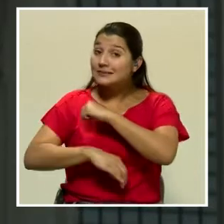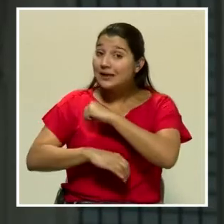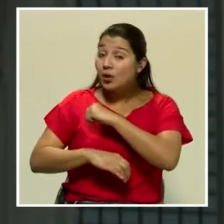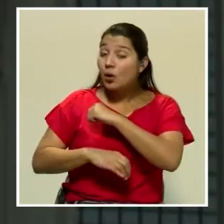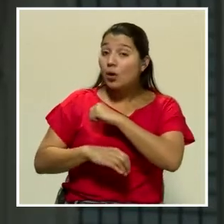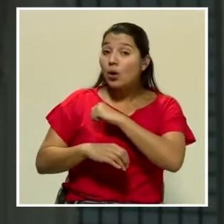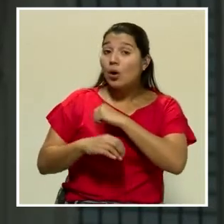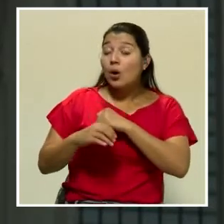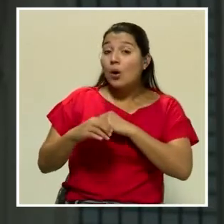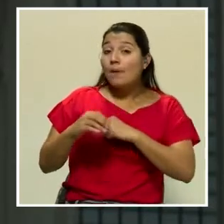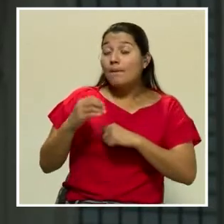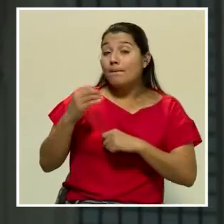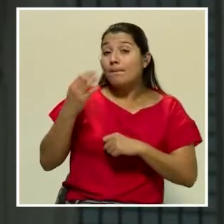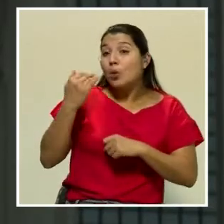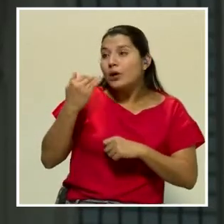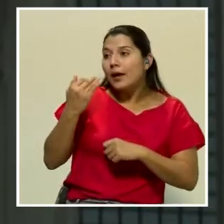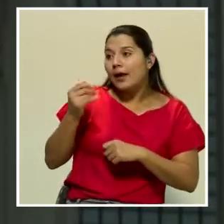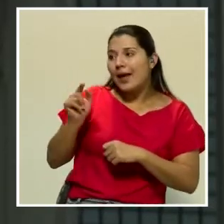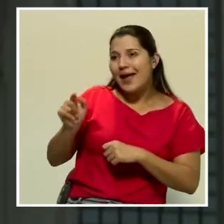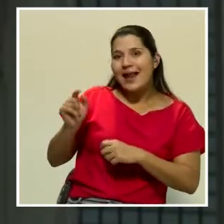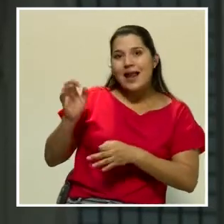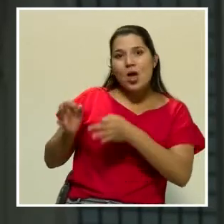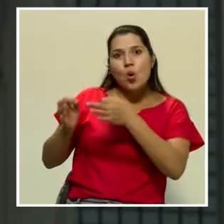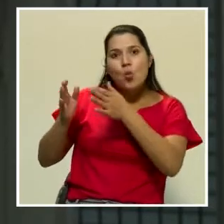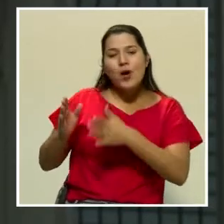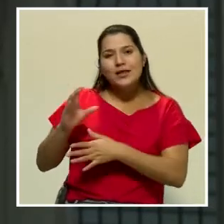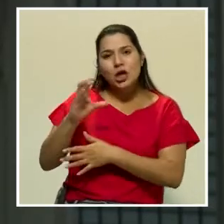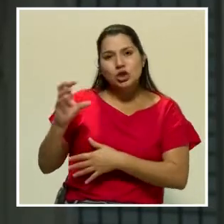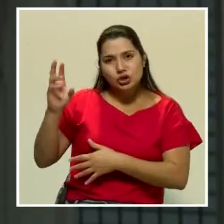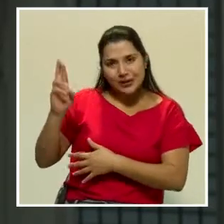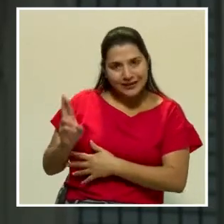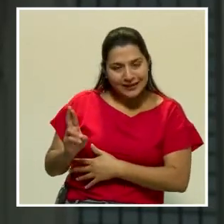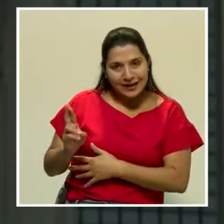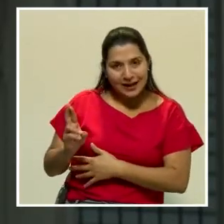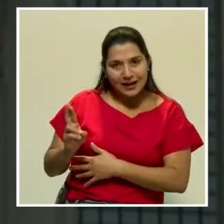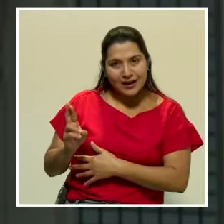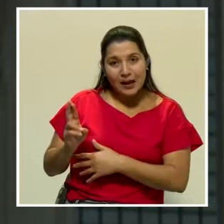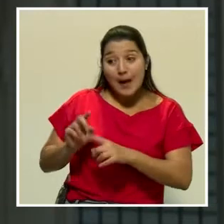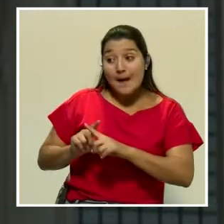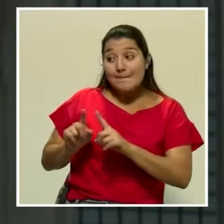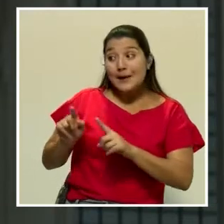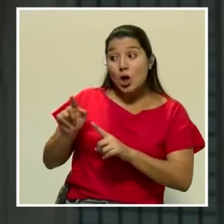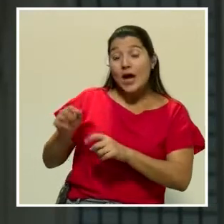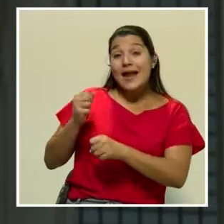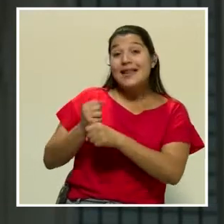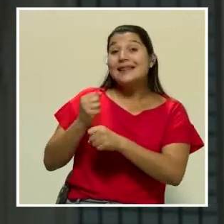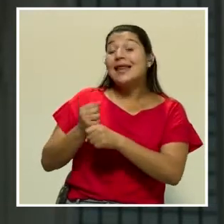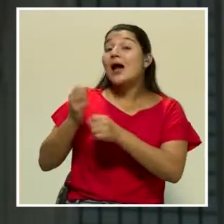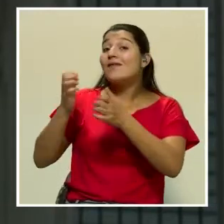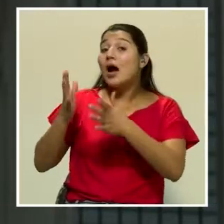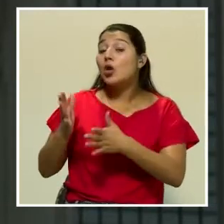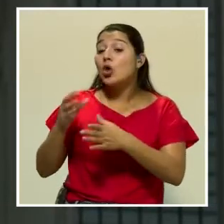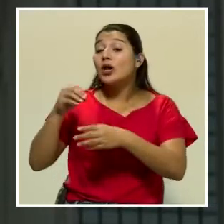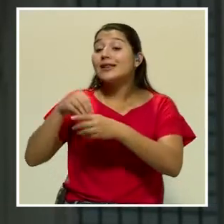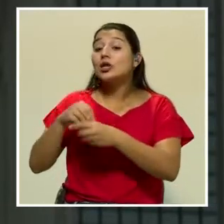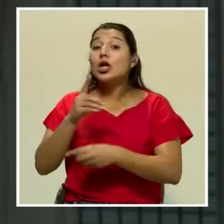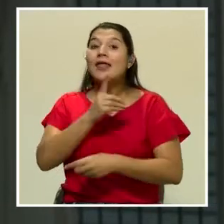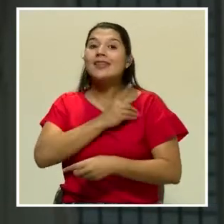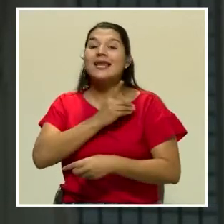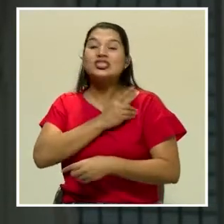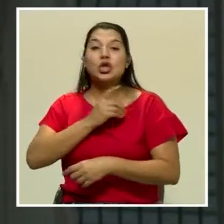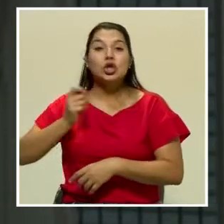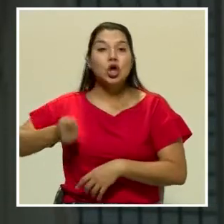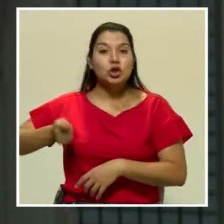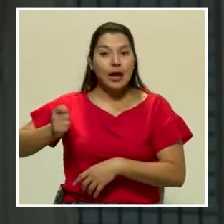misma condición que tuvo como juez de la República, siendo un funcionario de la Dirección de Notariado